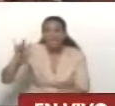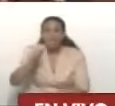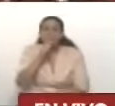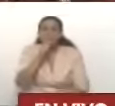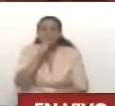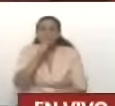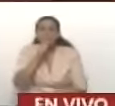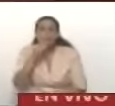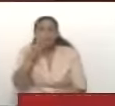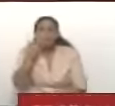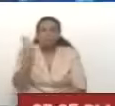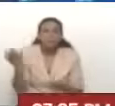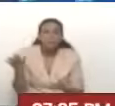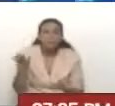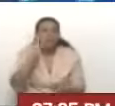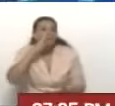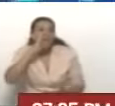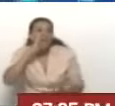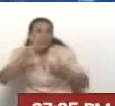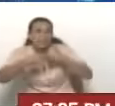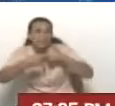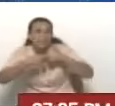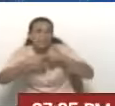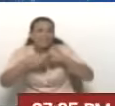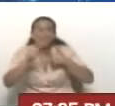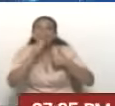¿Quién me sigue por Facebook?